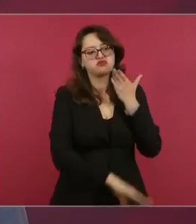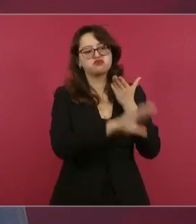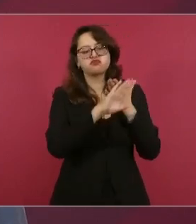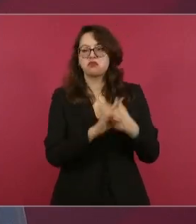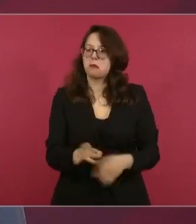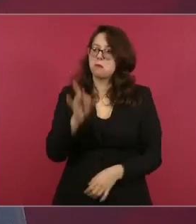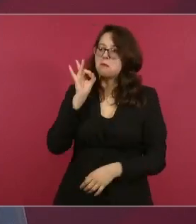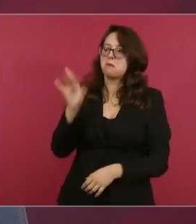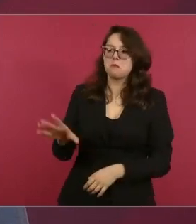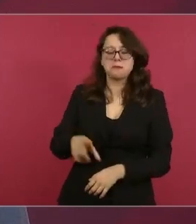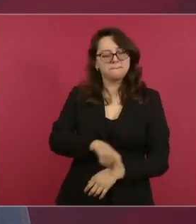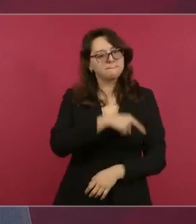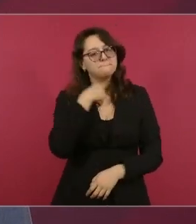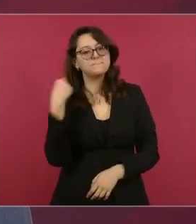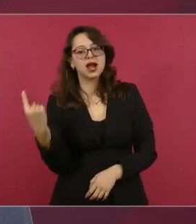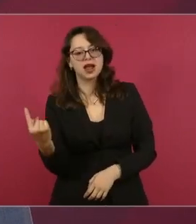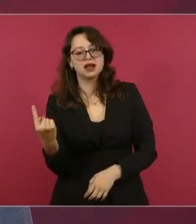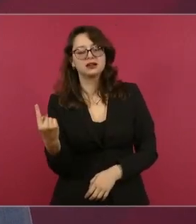achichincles.